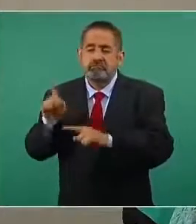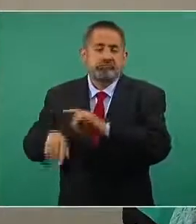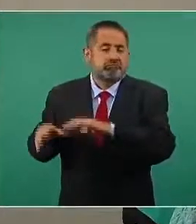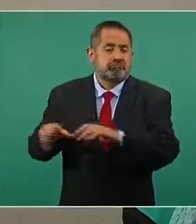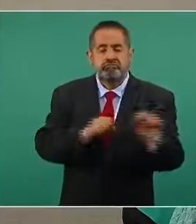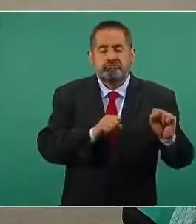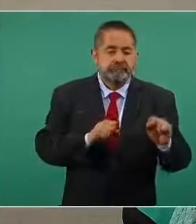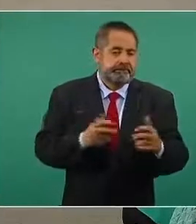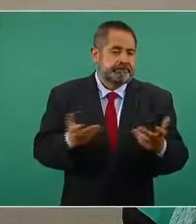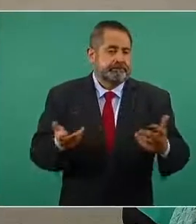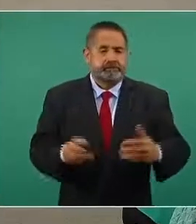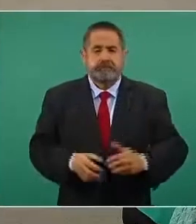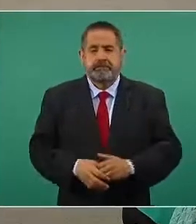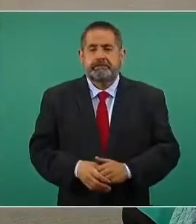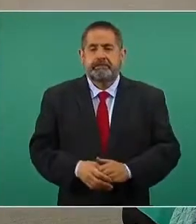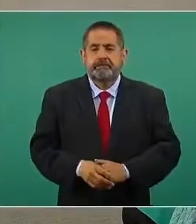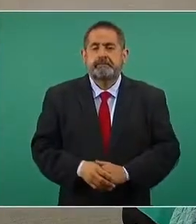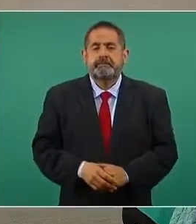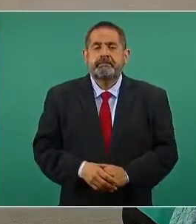Adelante.